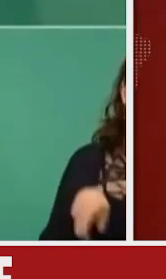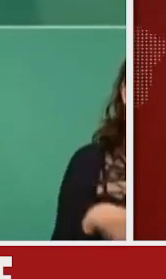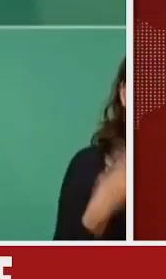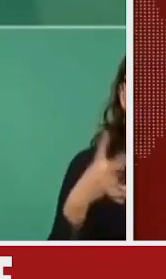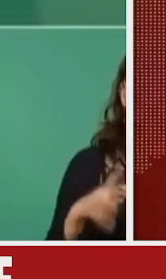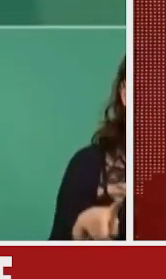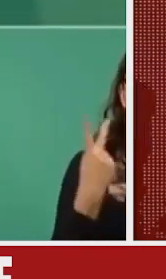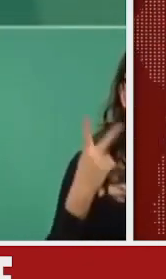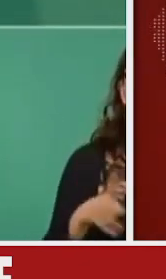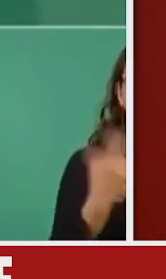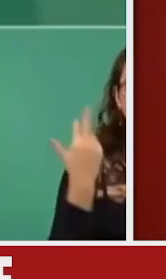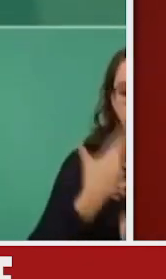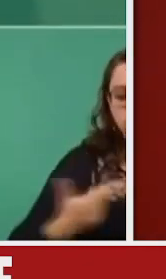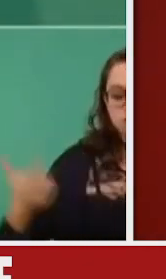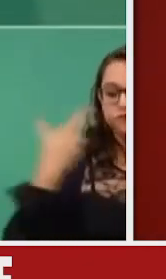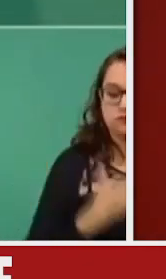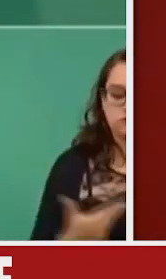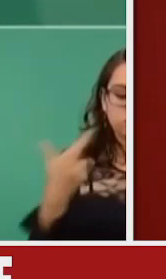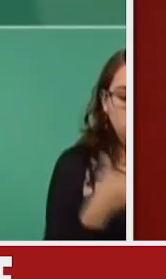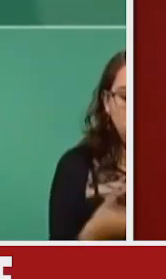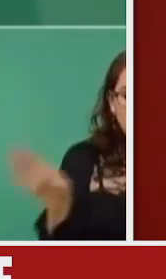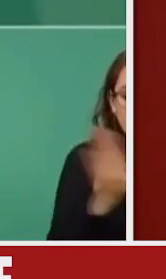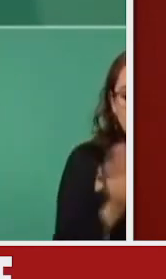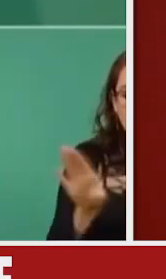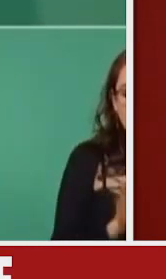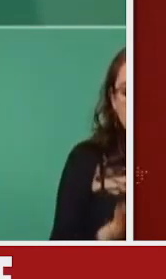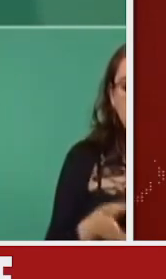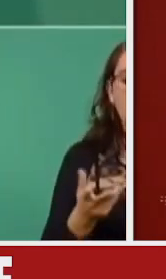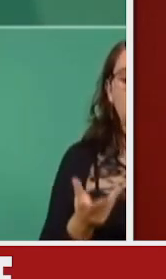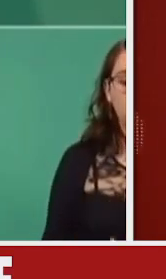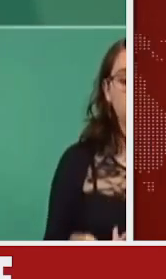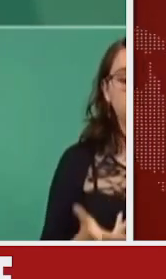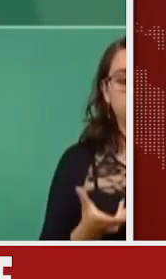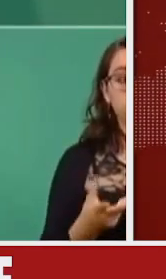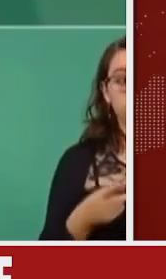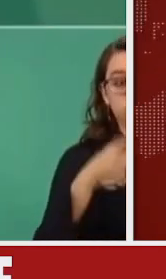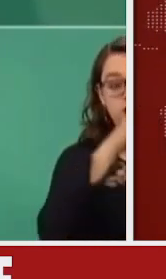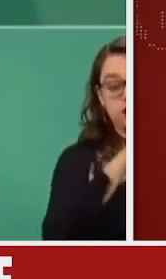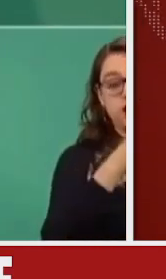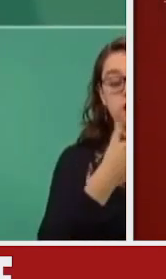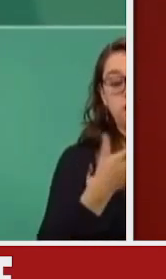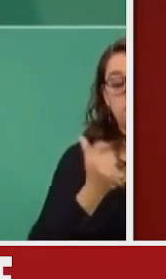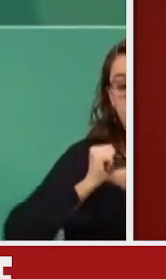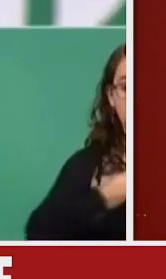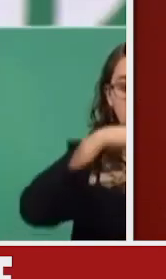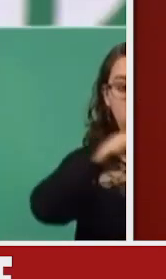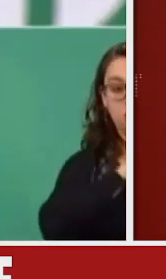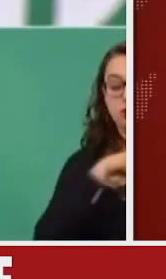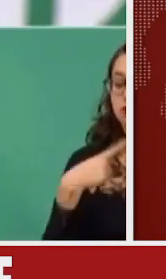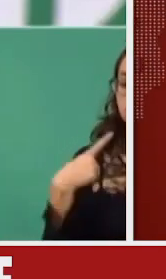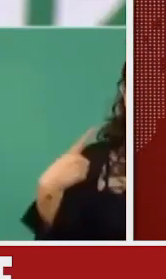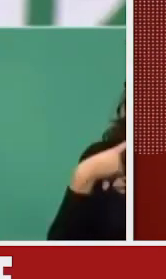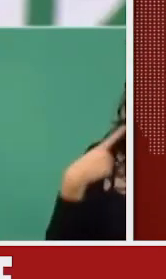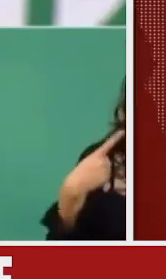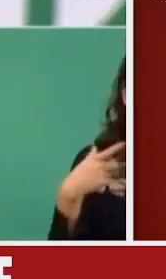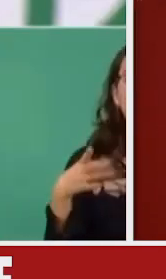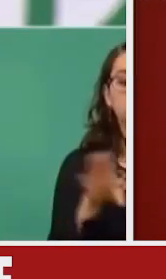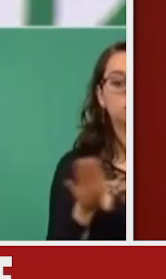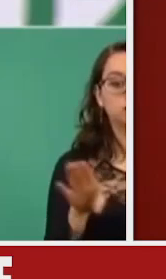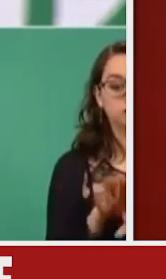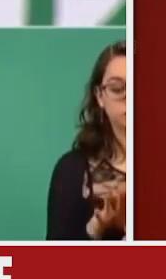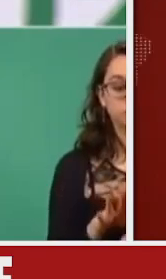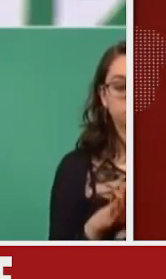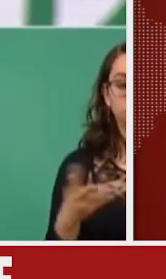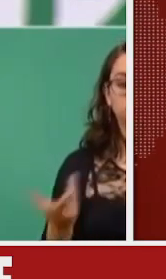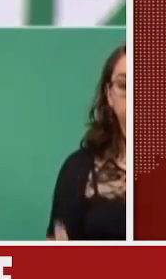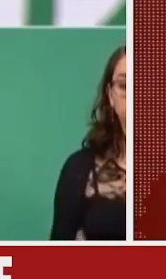inicios de noviembre sus fronteras con méxico y canadá a viajeros vacunados contra kobe 19 desde marzo de 2020 se